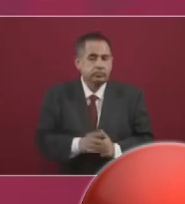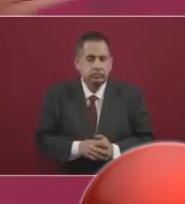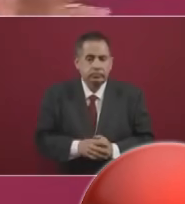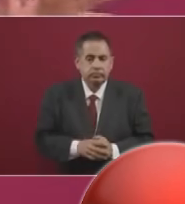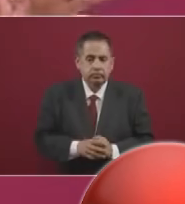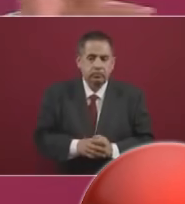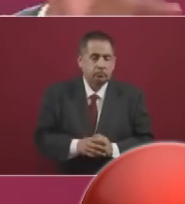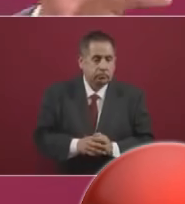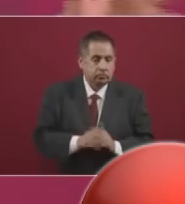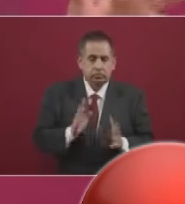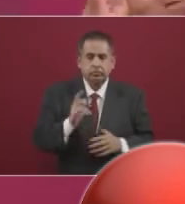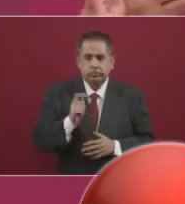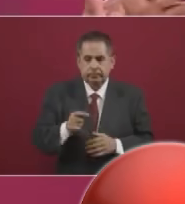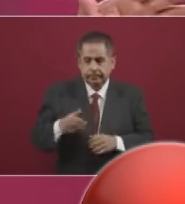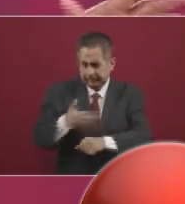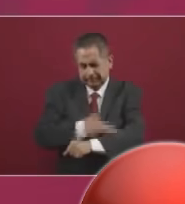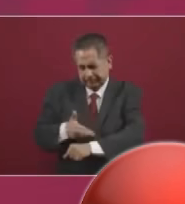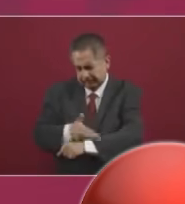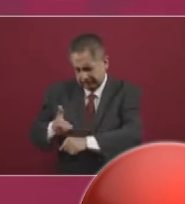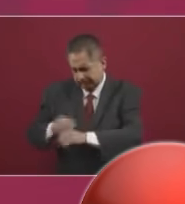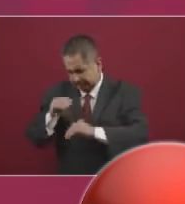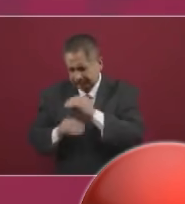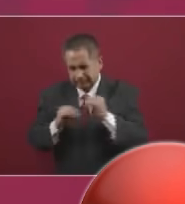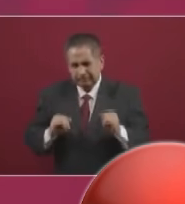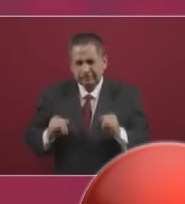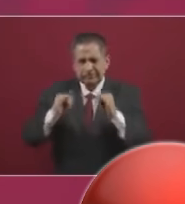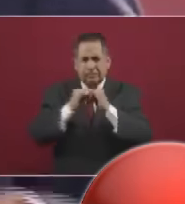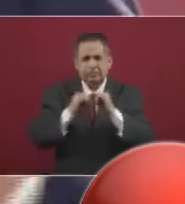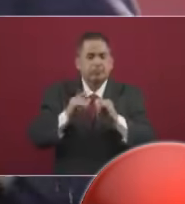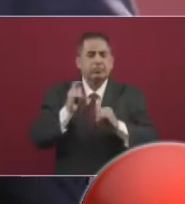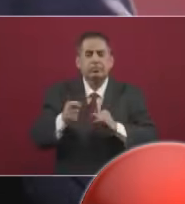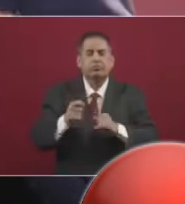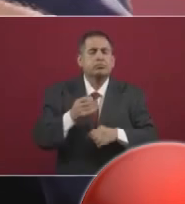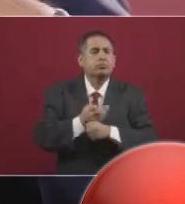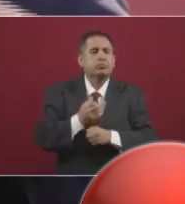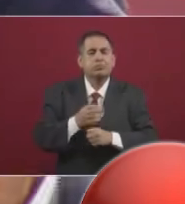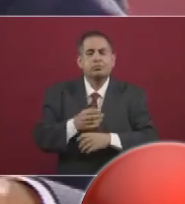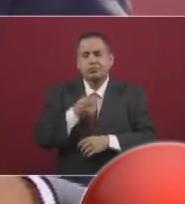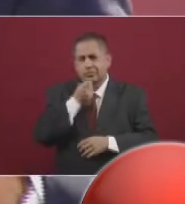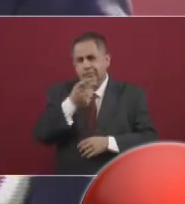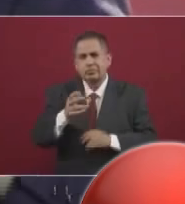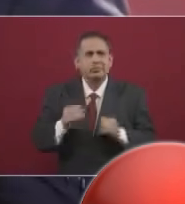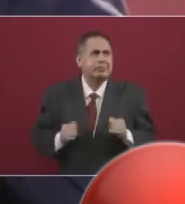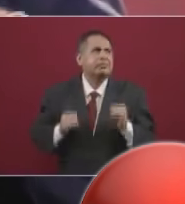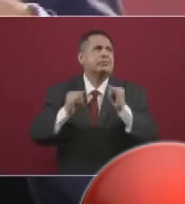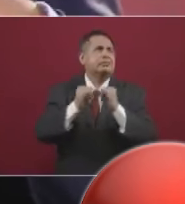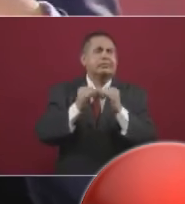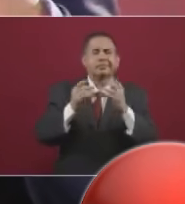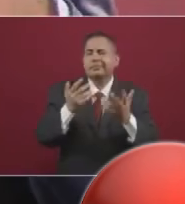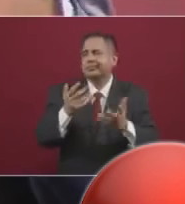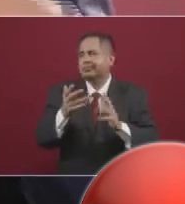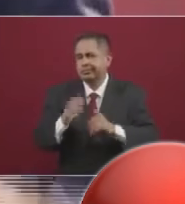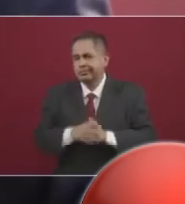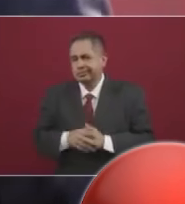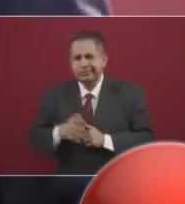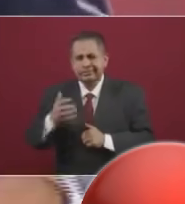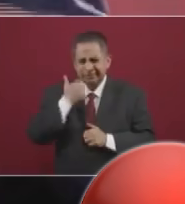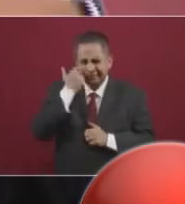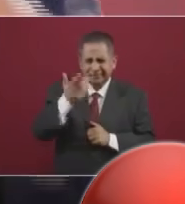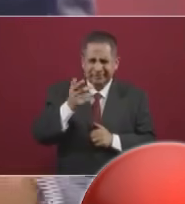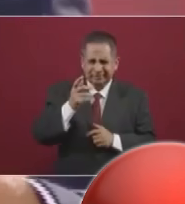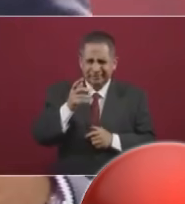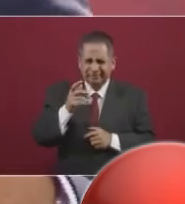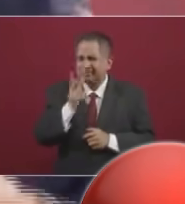Ya estamos creando el instituto, nada más que no le vamos a poder llamar, porque lo que queremos es cambiar